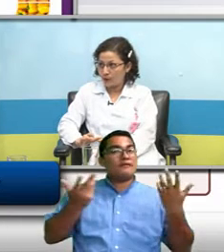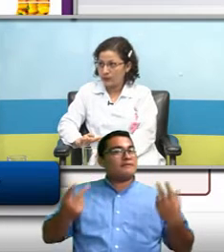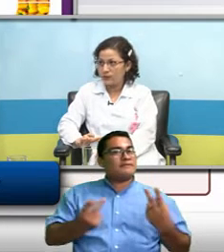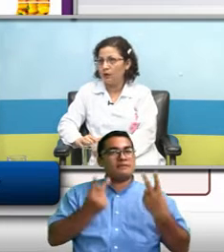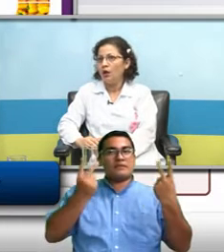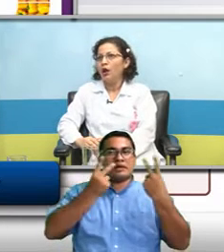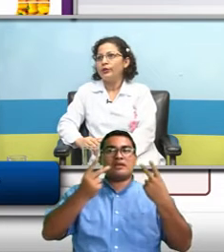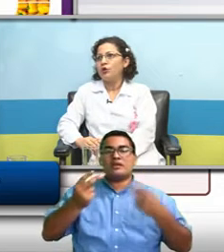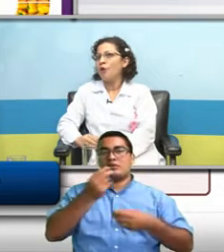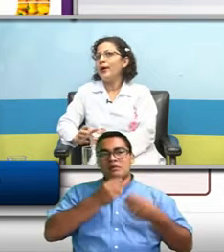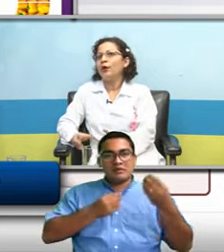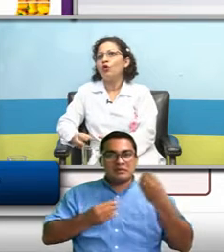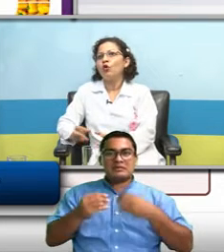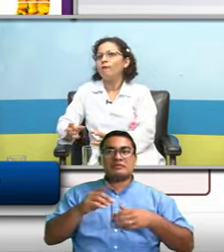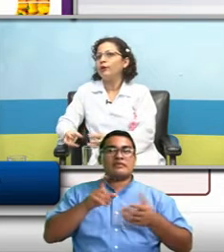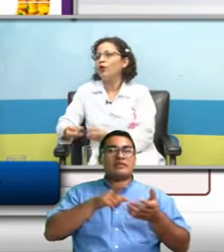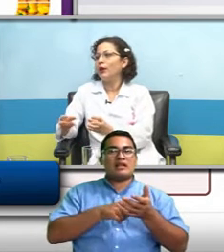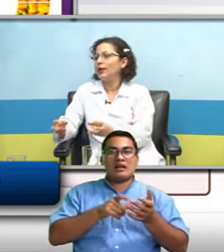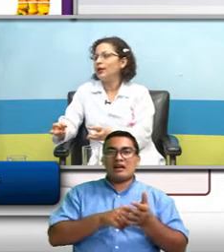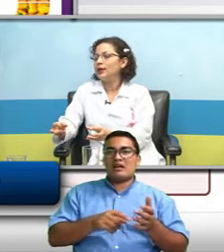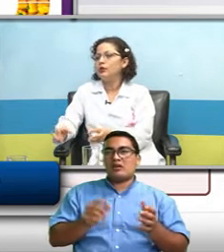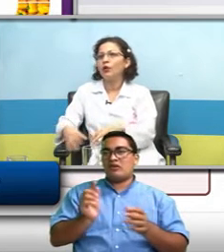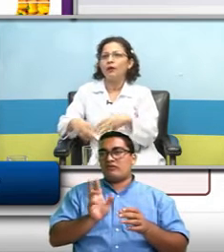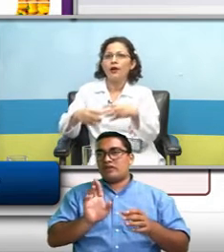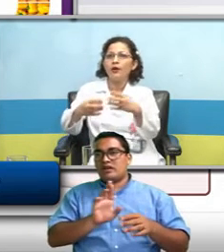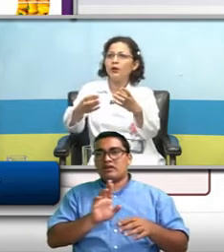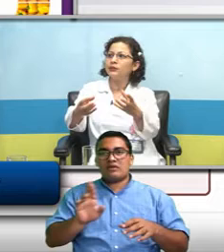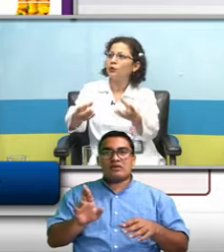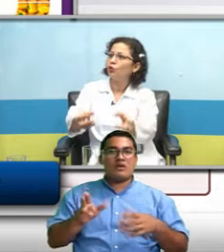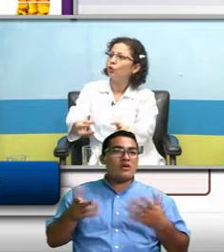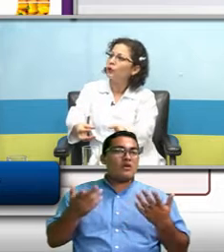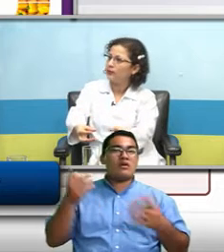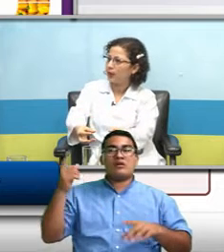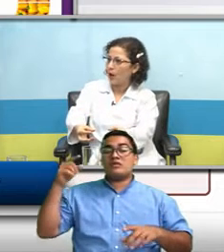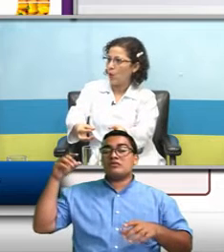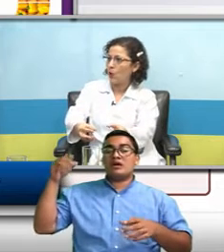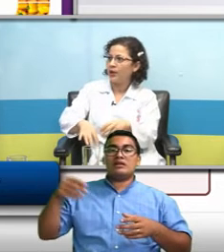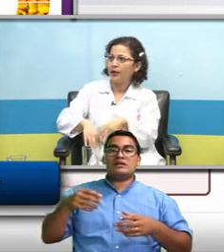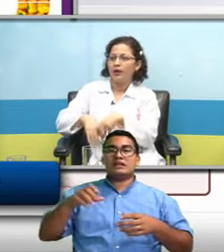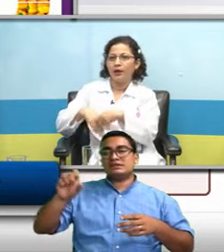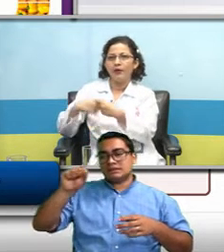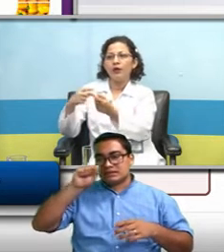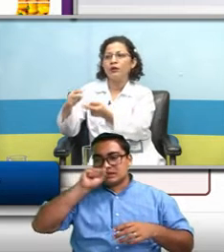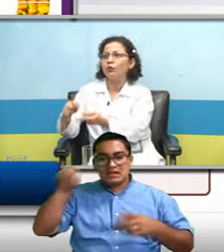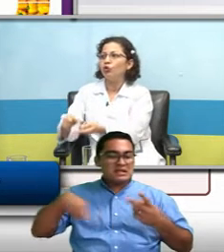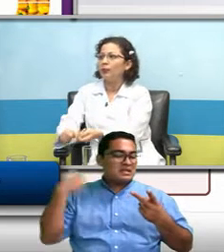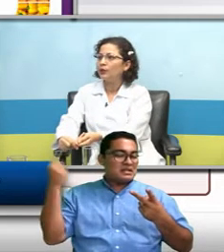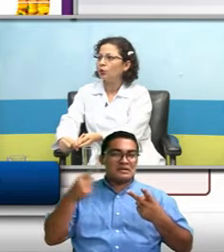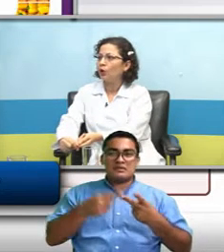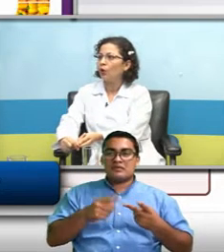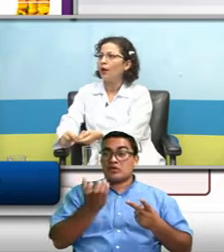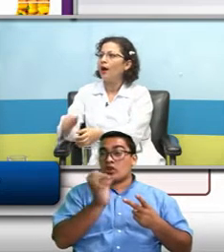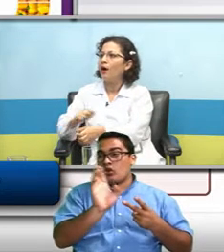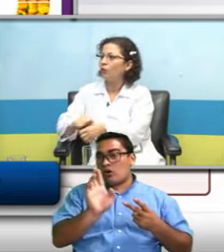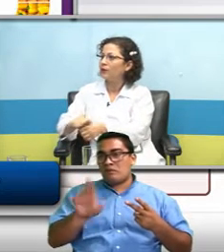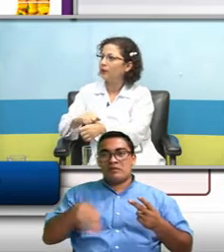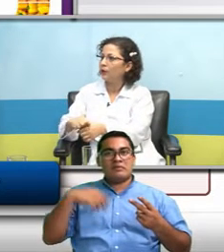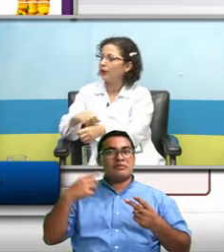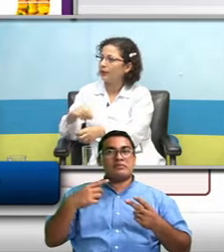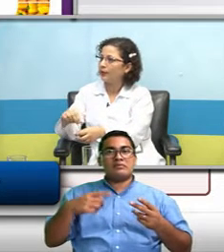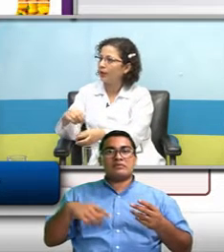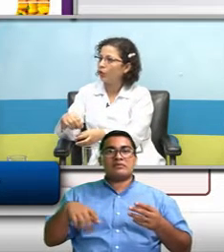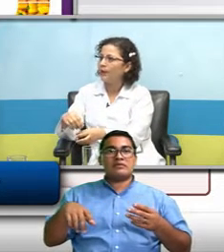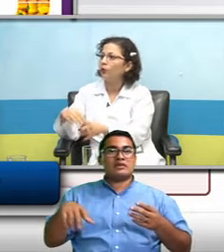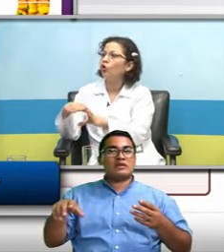como decimos. Si come arroz con frijoles y guiso, que vaya aunque sea un tuco de zanahoria, que vaya aunque sea un tomatito en rodaja o una